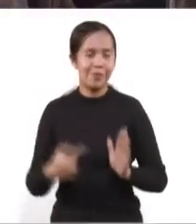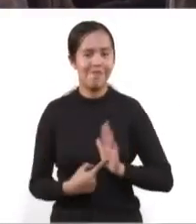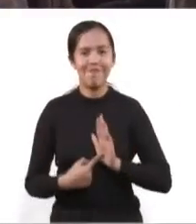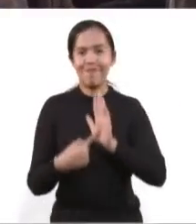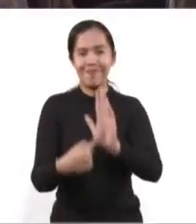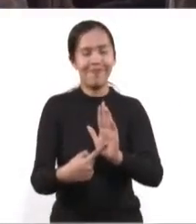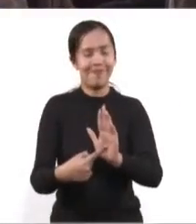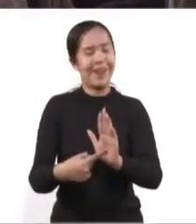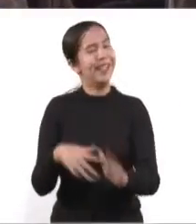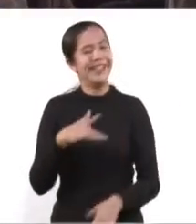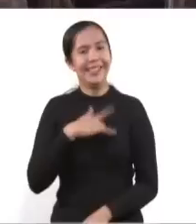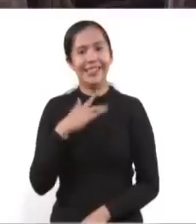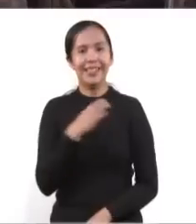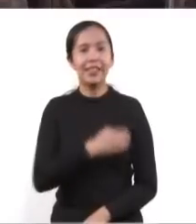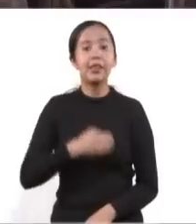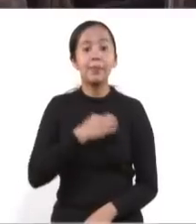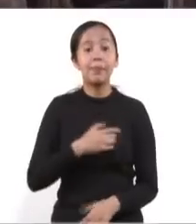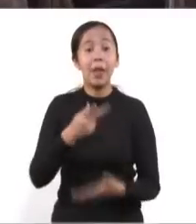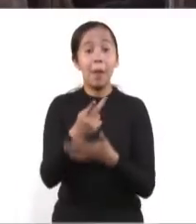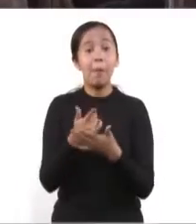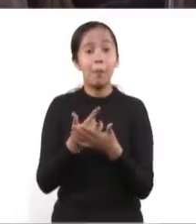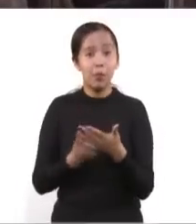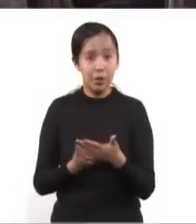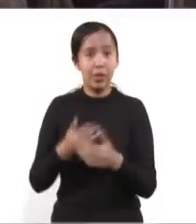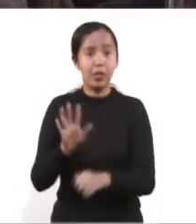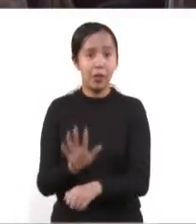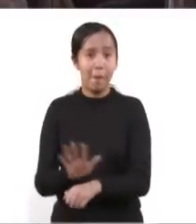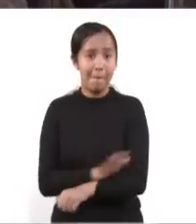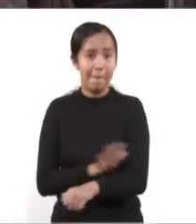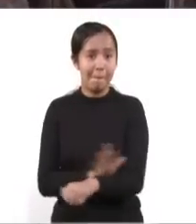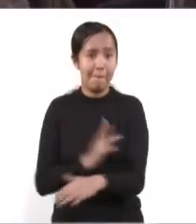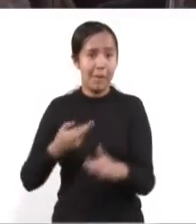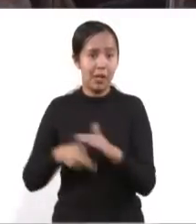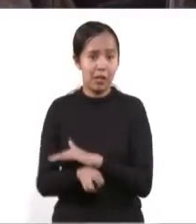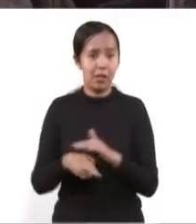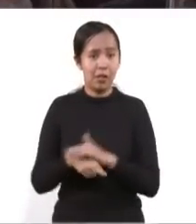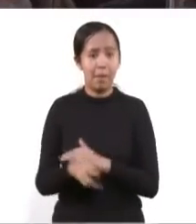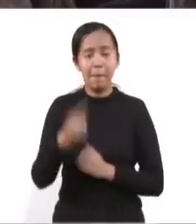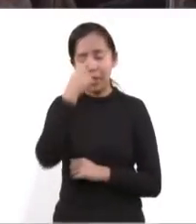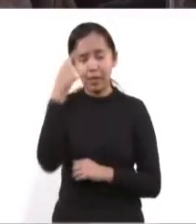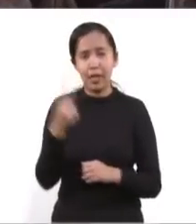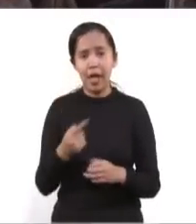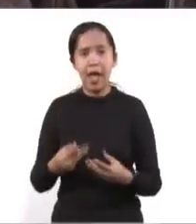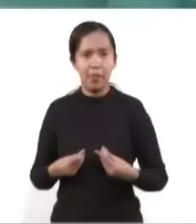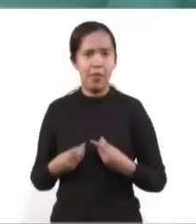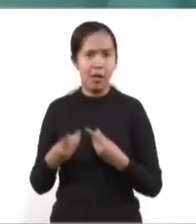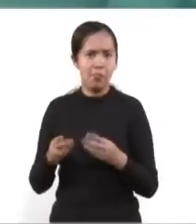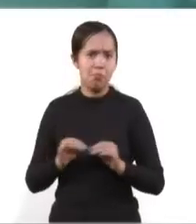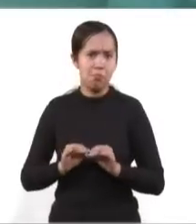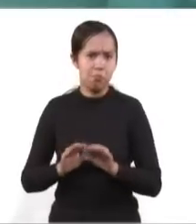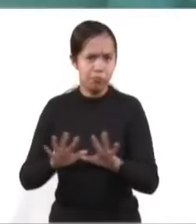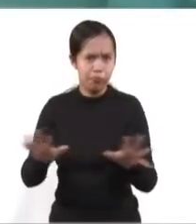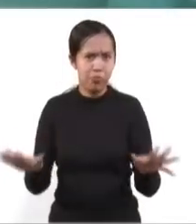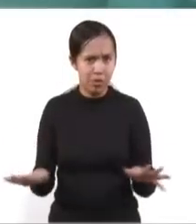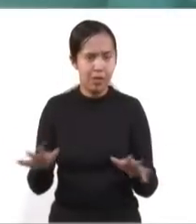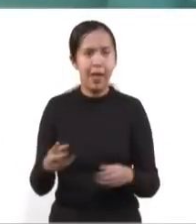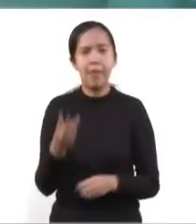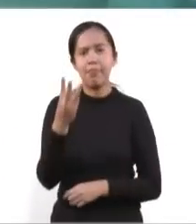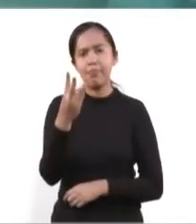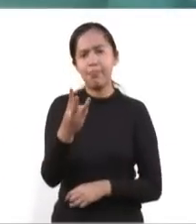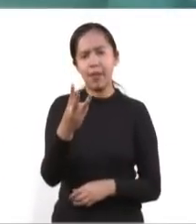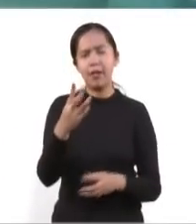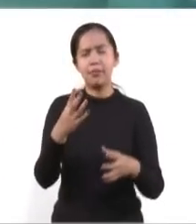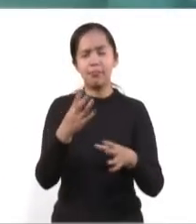ustedes. El proyecto Metro Energía para la modernización de nuestro suministro de energía eléctrica se lleva a cabo en tres